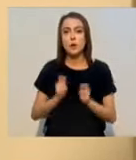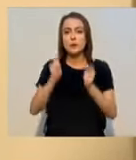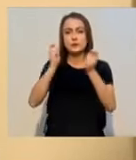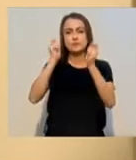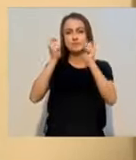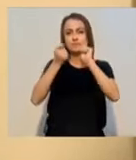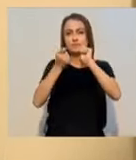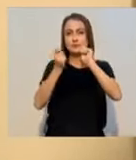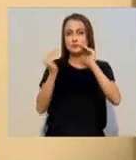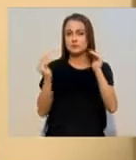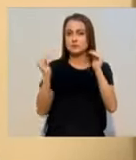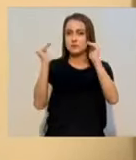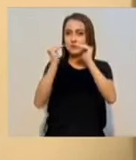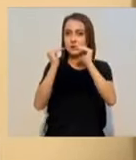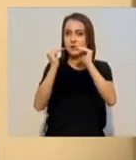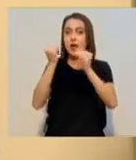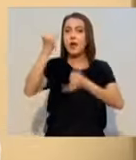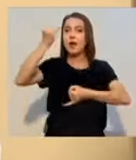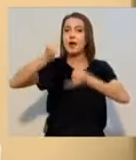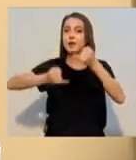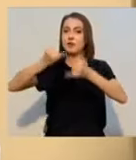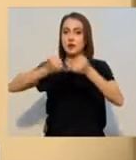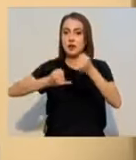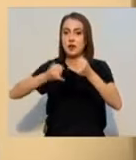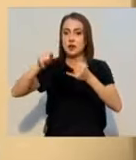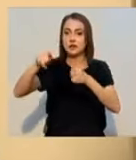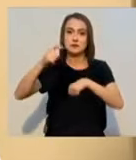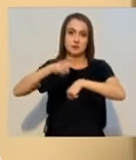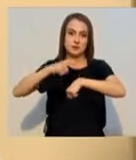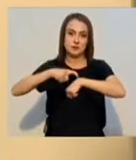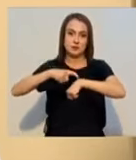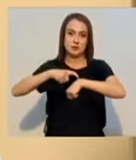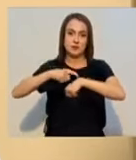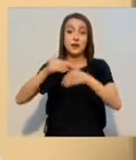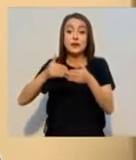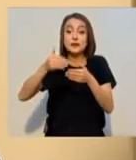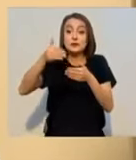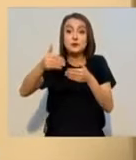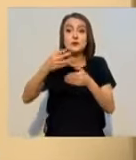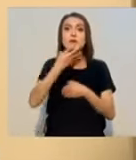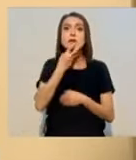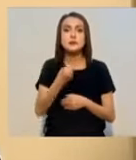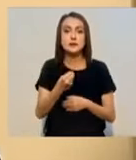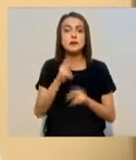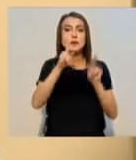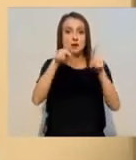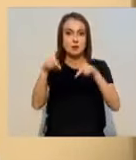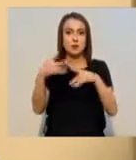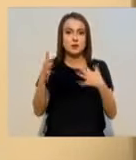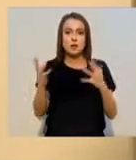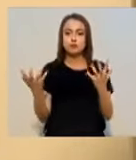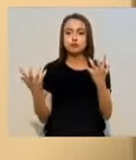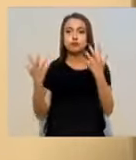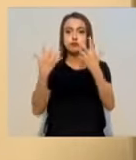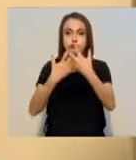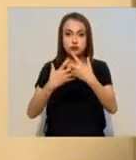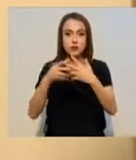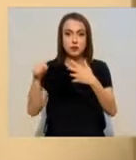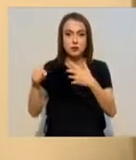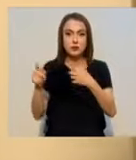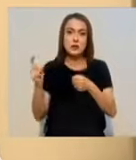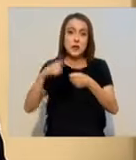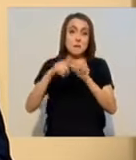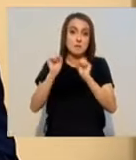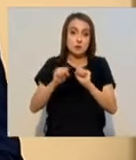ajustar la cuota al final de ese plazo. O sea, después de diciembre, las personas que se acogen